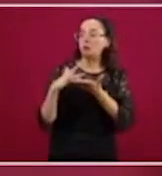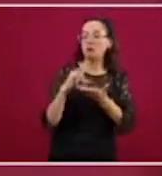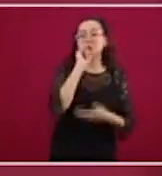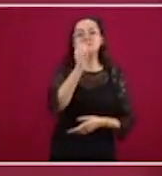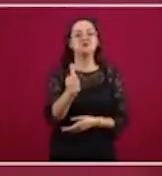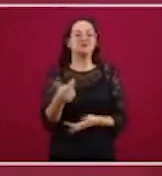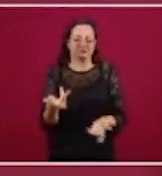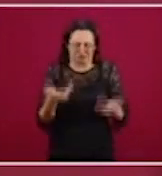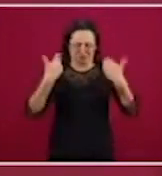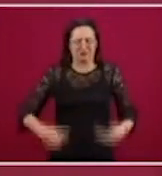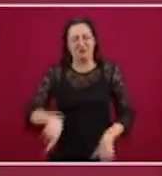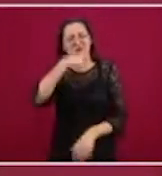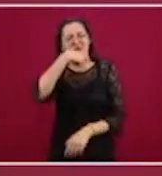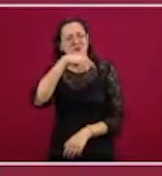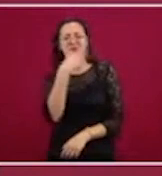seca.